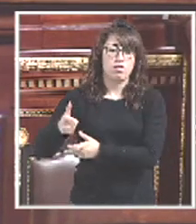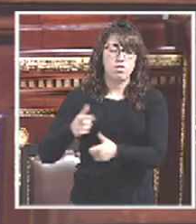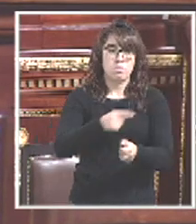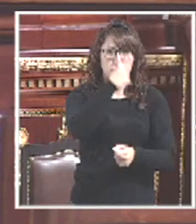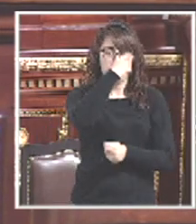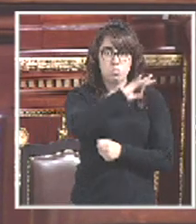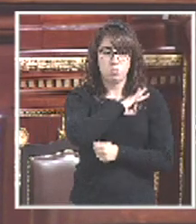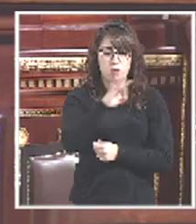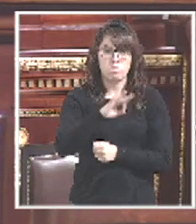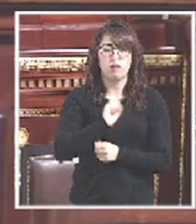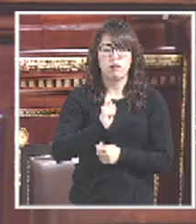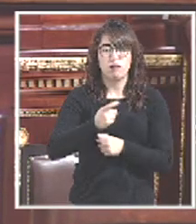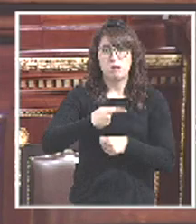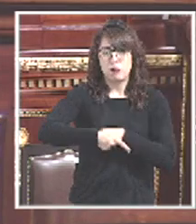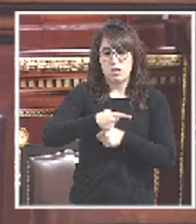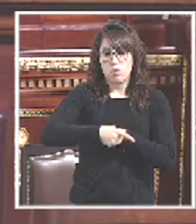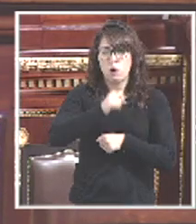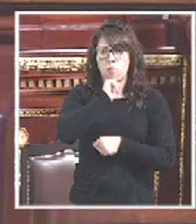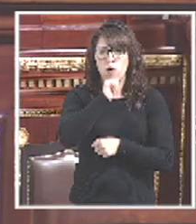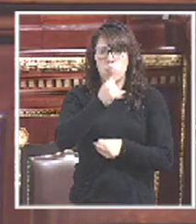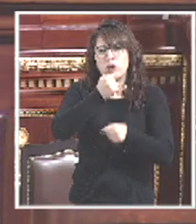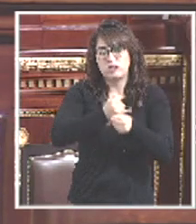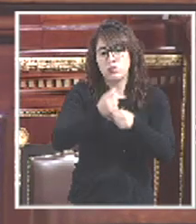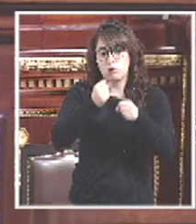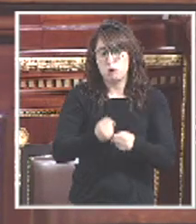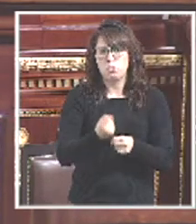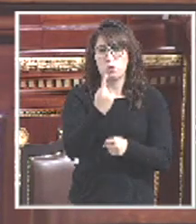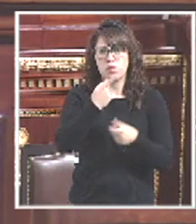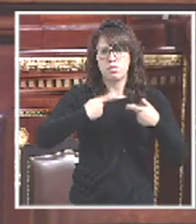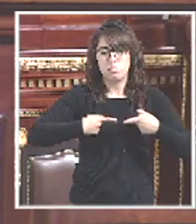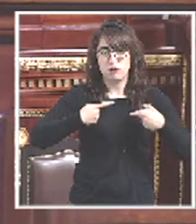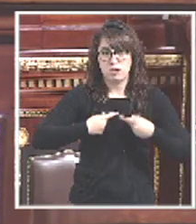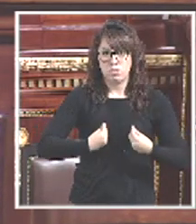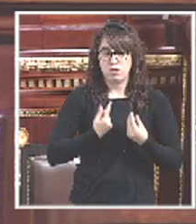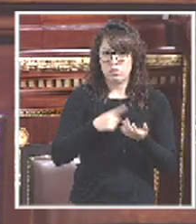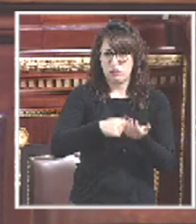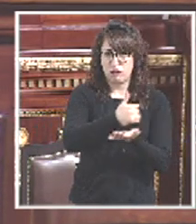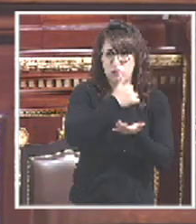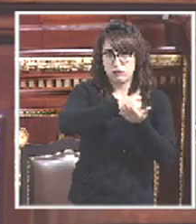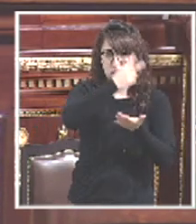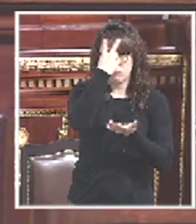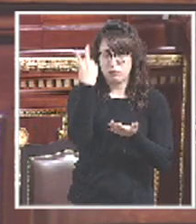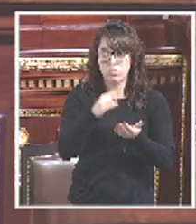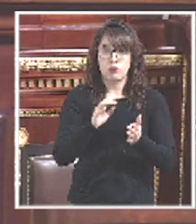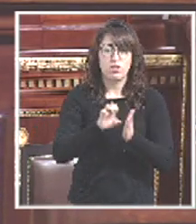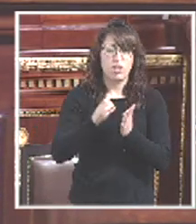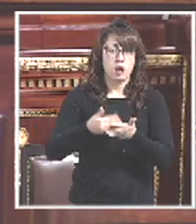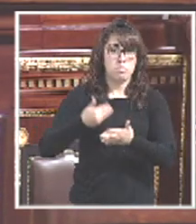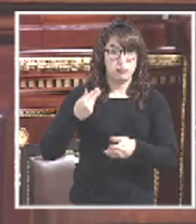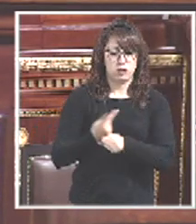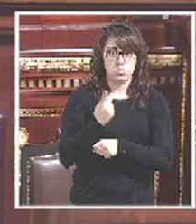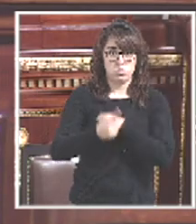integridad de cualquier habitante de nuestra ciudad. El año pasado se recuperaron en total